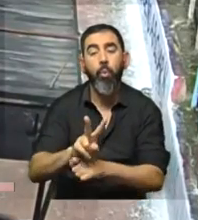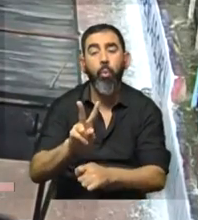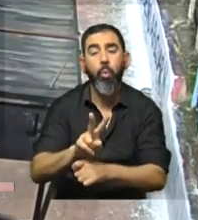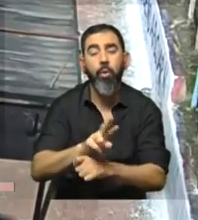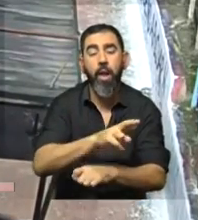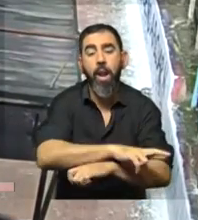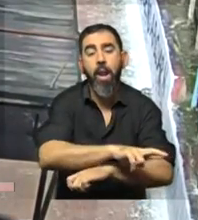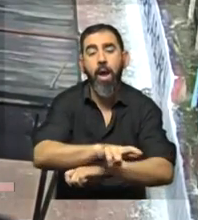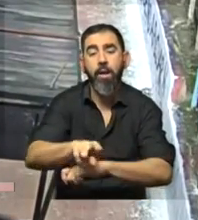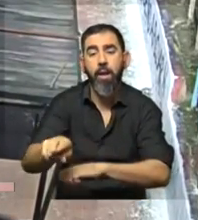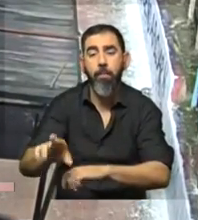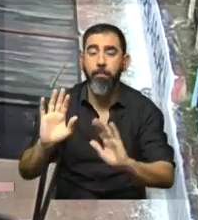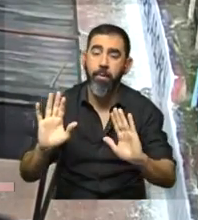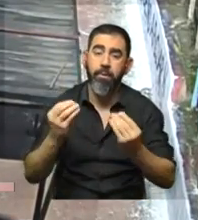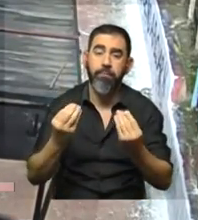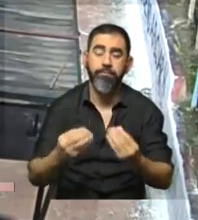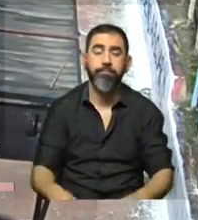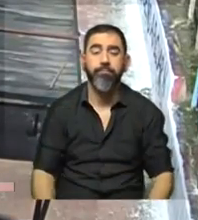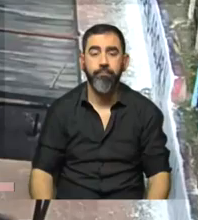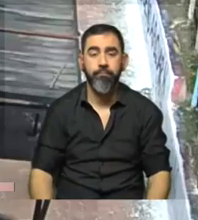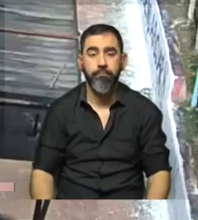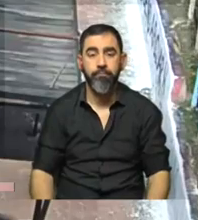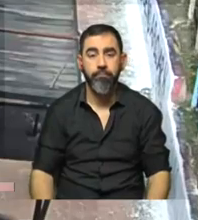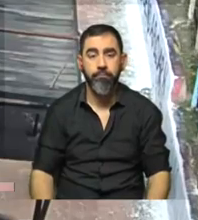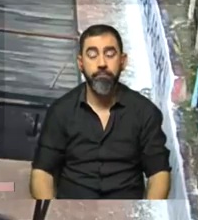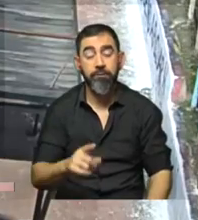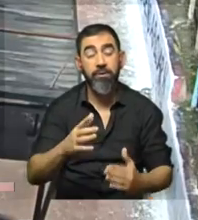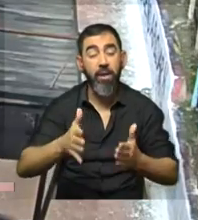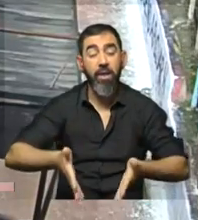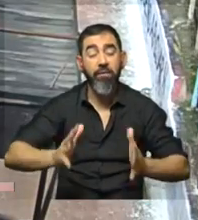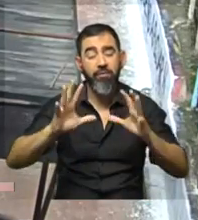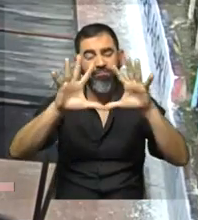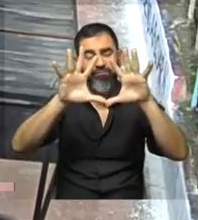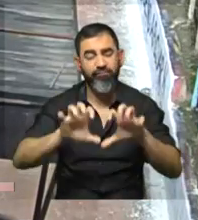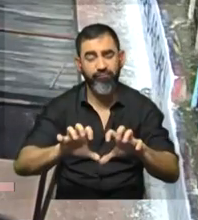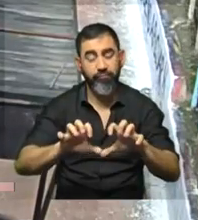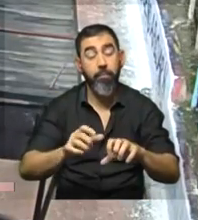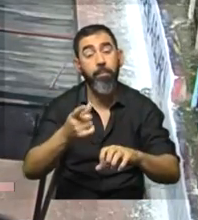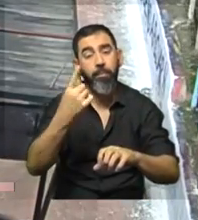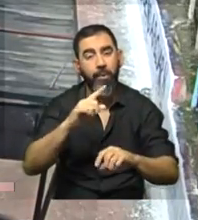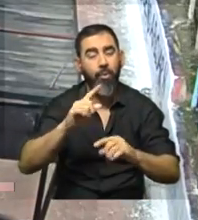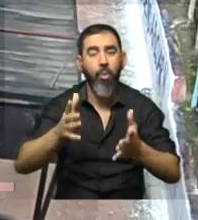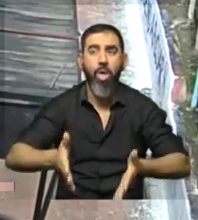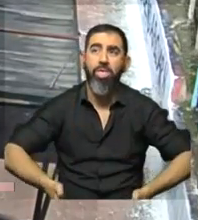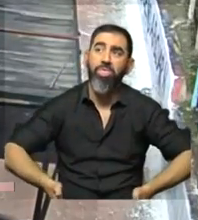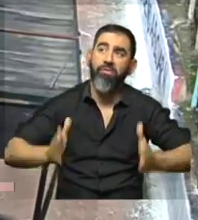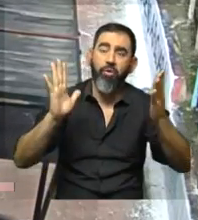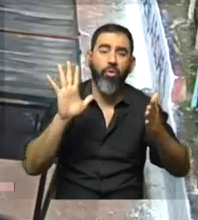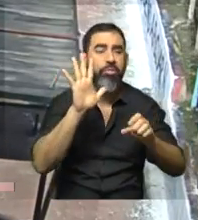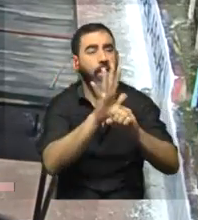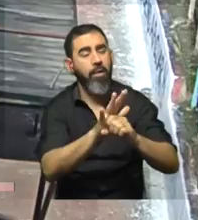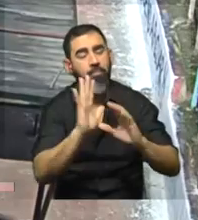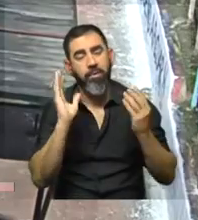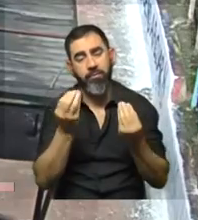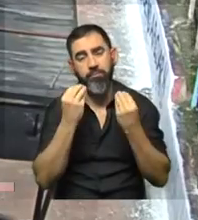también, ¿no? Sí. Es cierto. Cuidarla sin intervenir también, porque ese edificio está en ruinas ahora, ¿no? Pero no con algo que tape todo. Es una